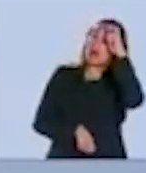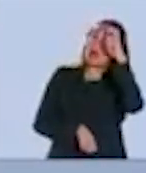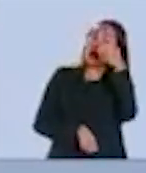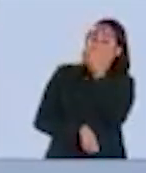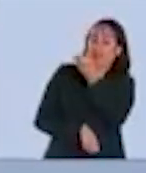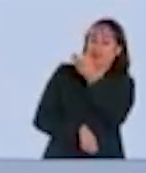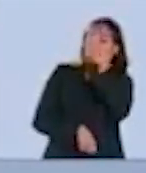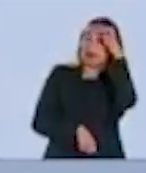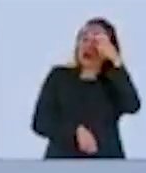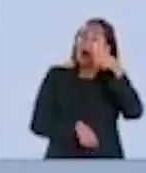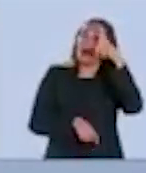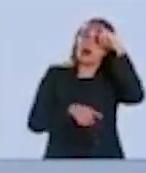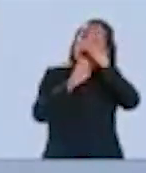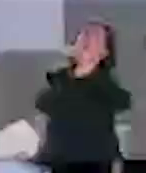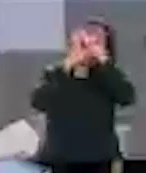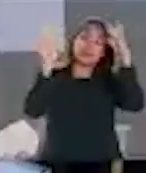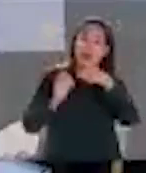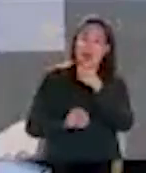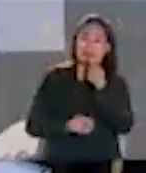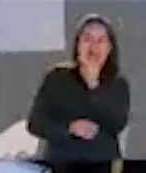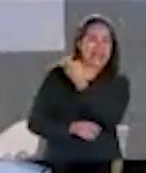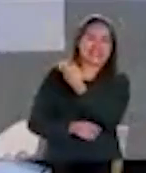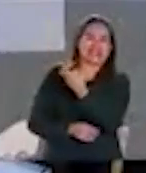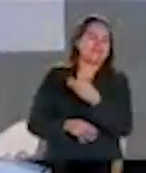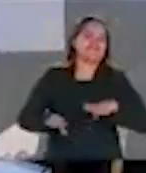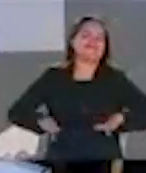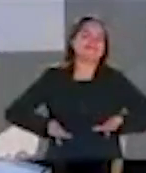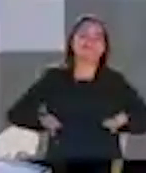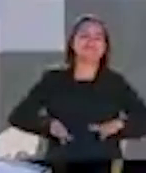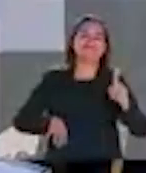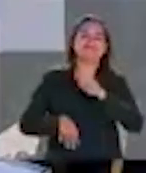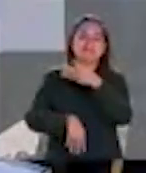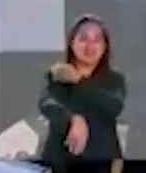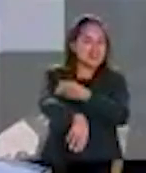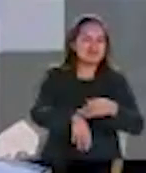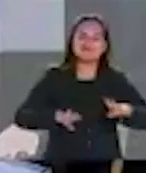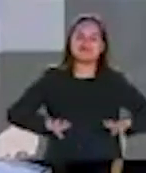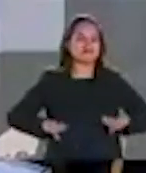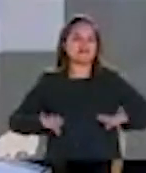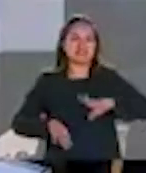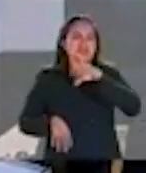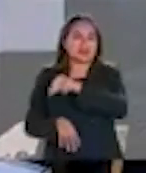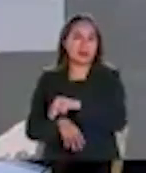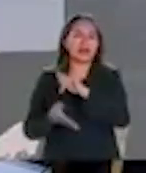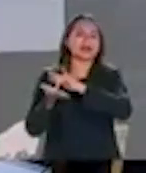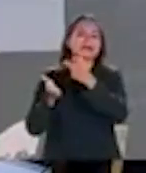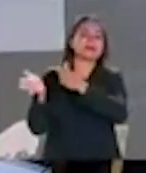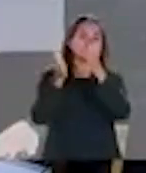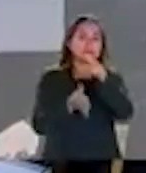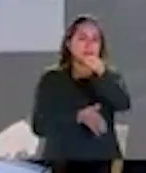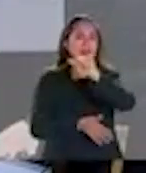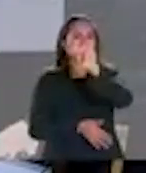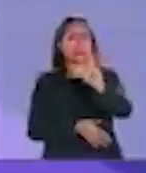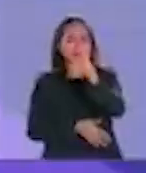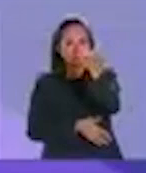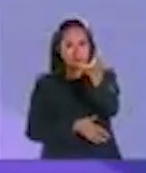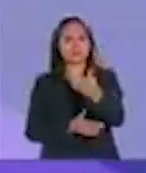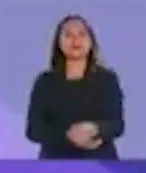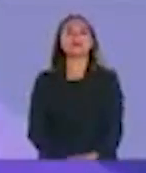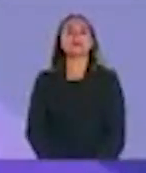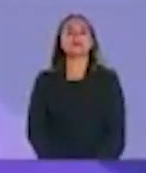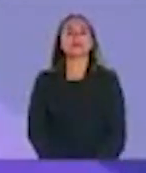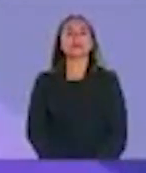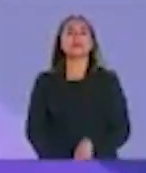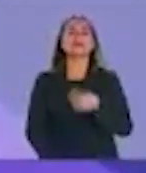ve como ejemplo y ese méxico no le conviene a tu familia gracias cambiado mi candidato rodríguez calderón adelante sí ya los hizo y que se